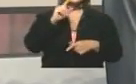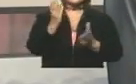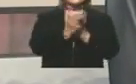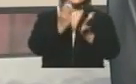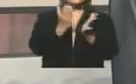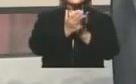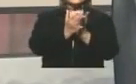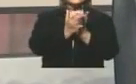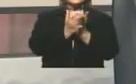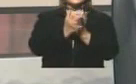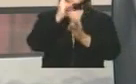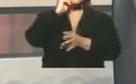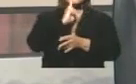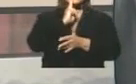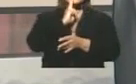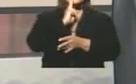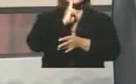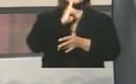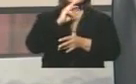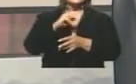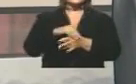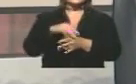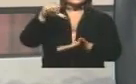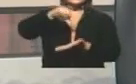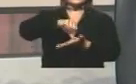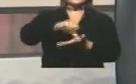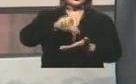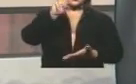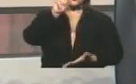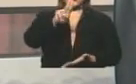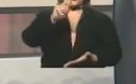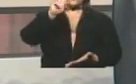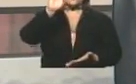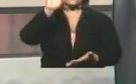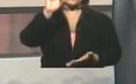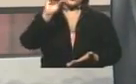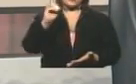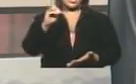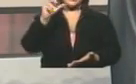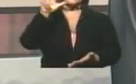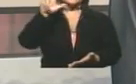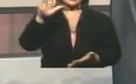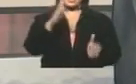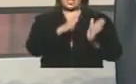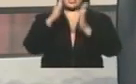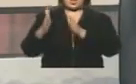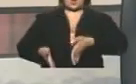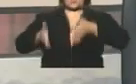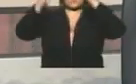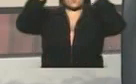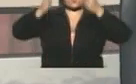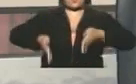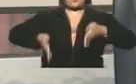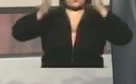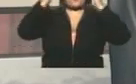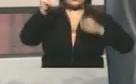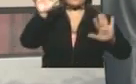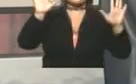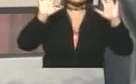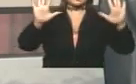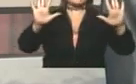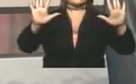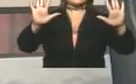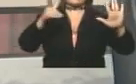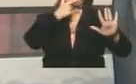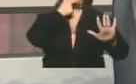Educativa Nacional Bolivariana José Agustín Marqués, que se queda en el sector UD3 de Caricuao, al lado del bloque 10. Okay. Esa es la